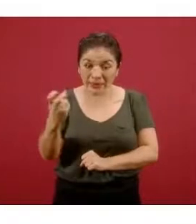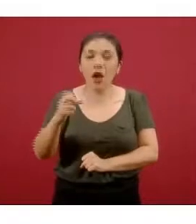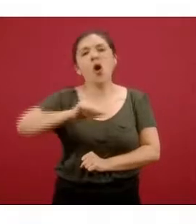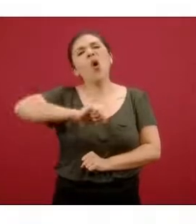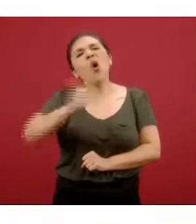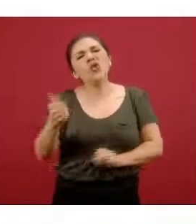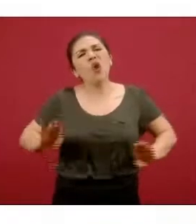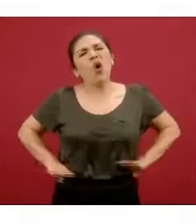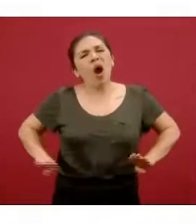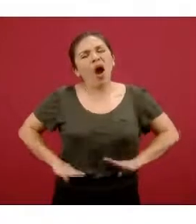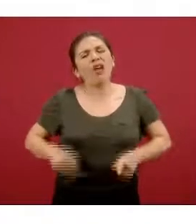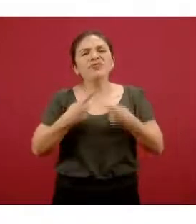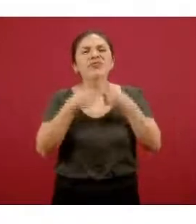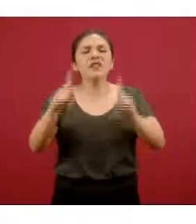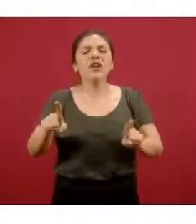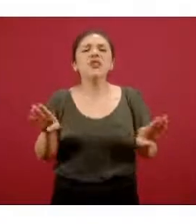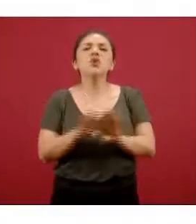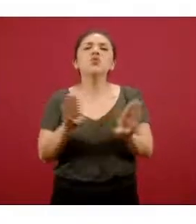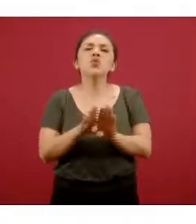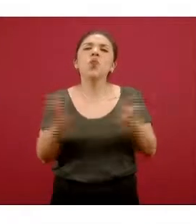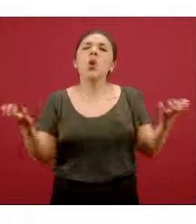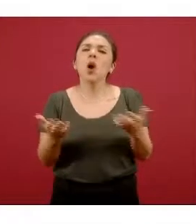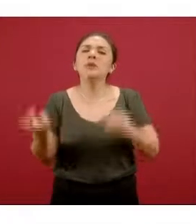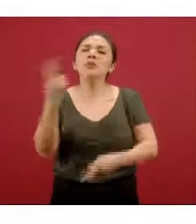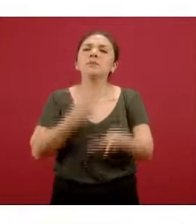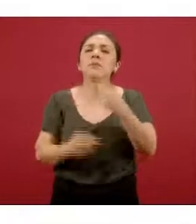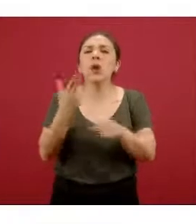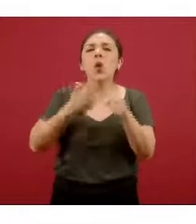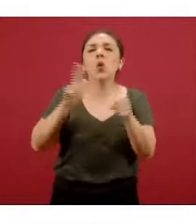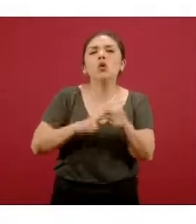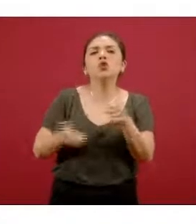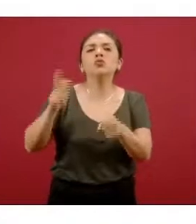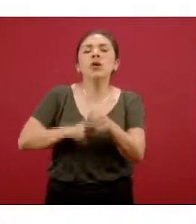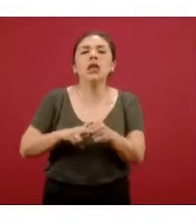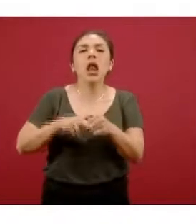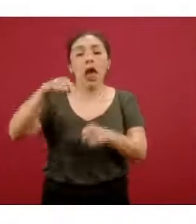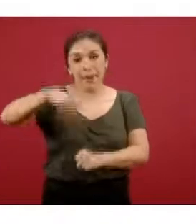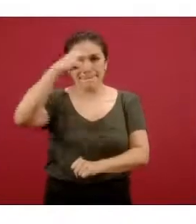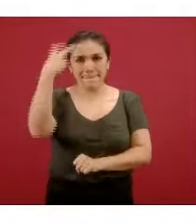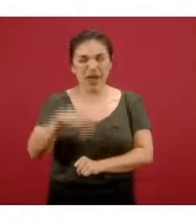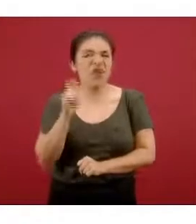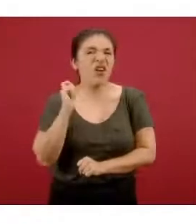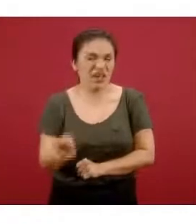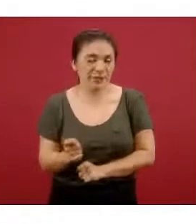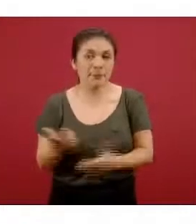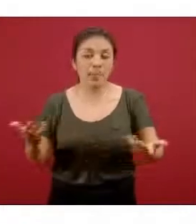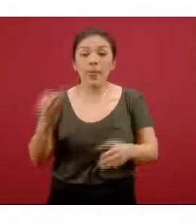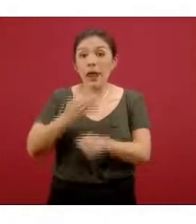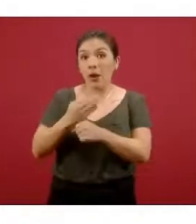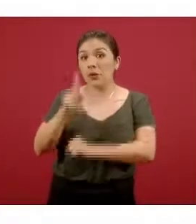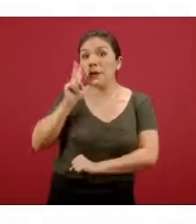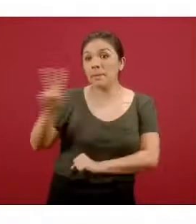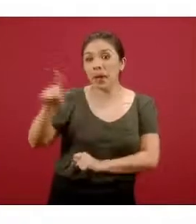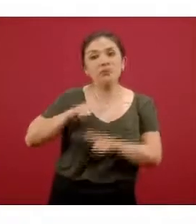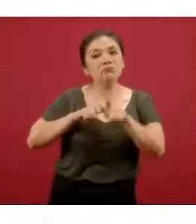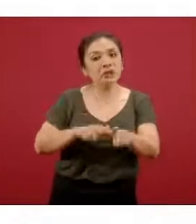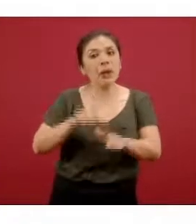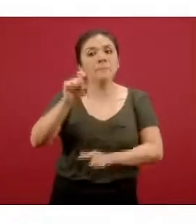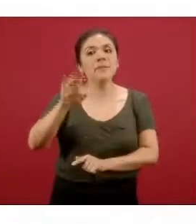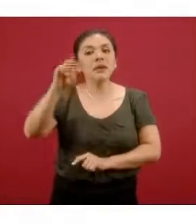la tendencia también de cómo se está produciendo la hospitalización en México. Aquí podemos ver, continuamos